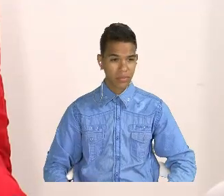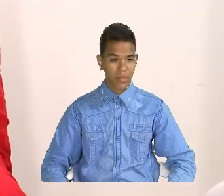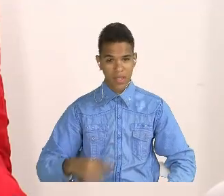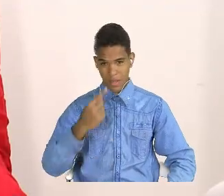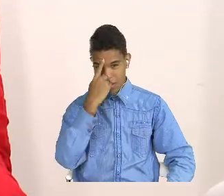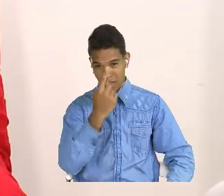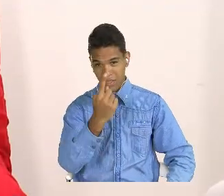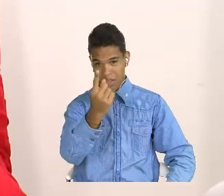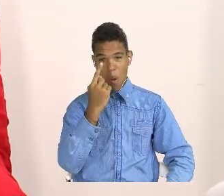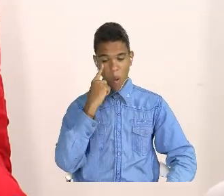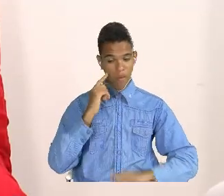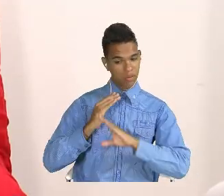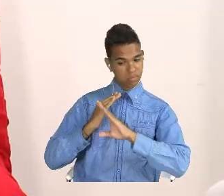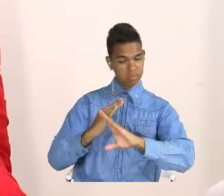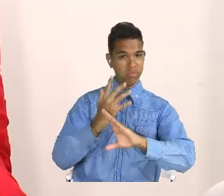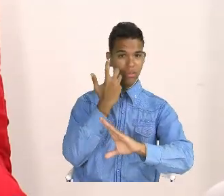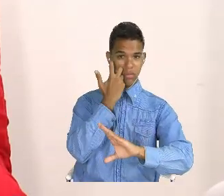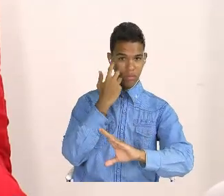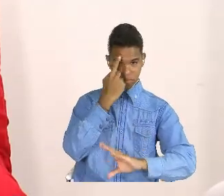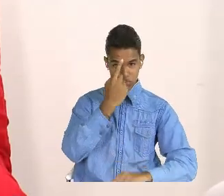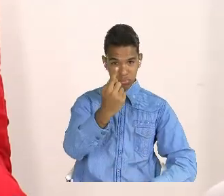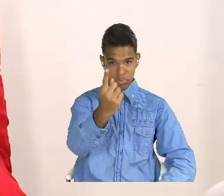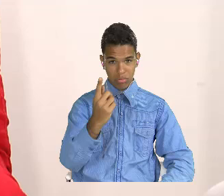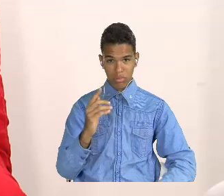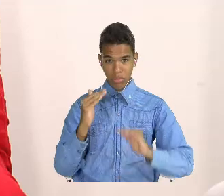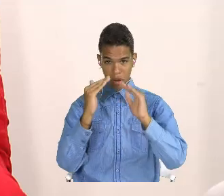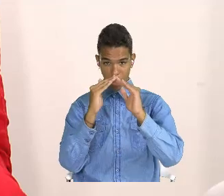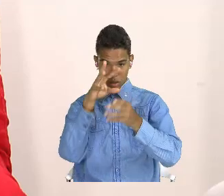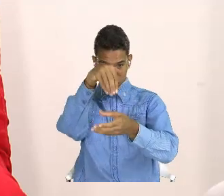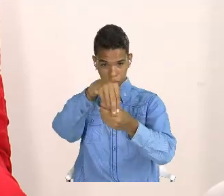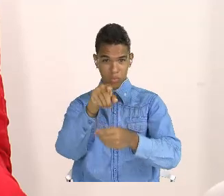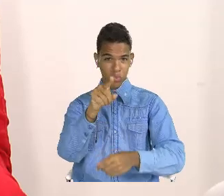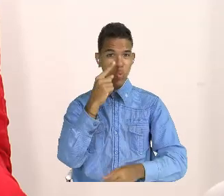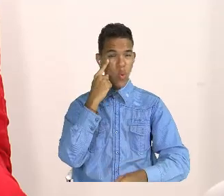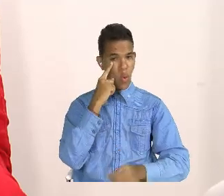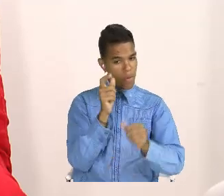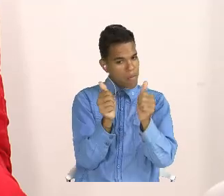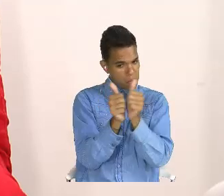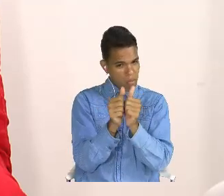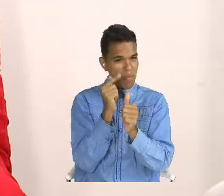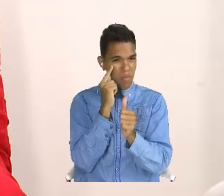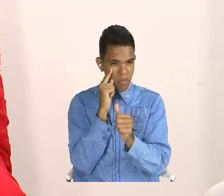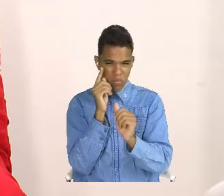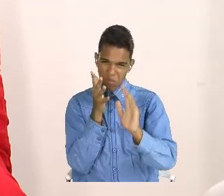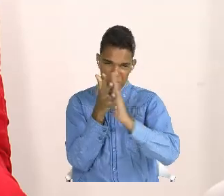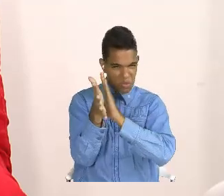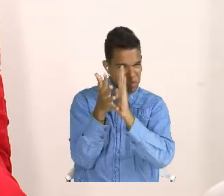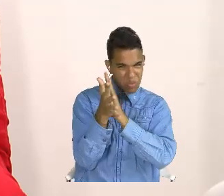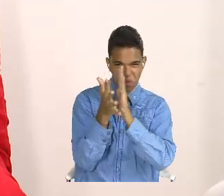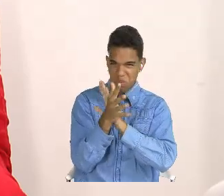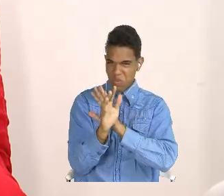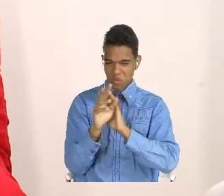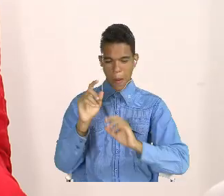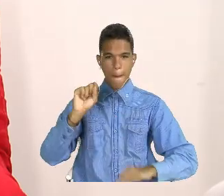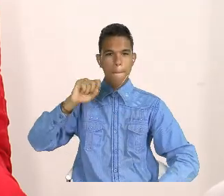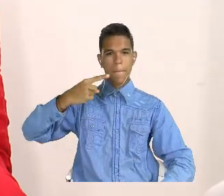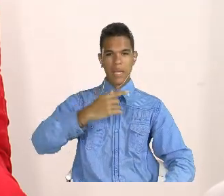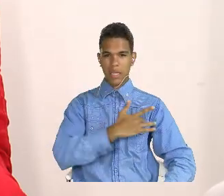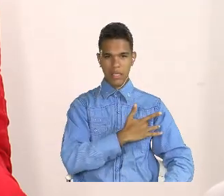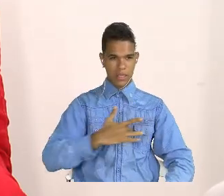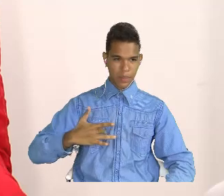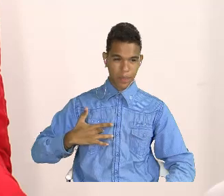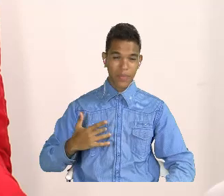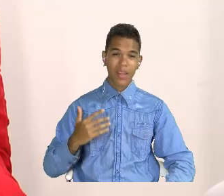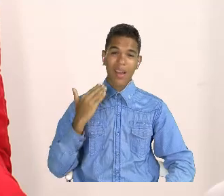los riesgos de enfermedades en casa. Acompáñenos siempre para tener temas de actualidad en el programa Primero la Salud. Y ya Paulita nos